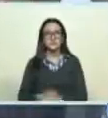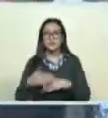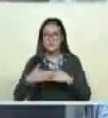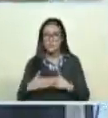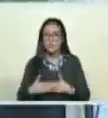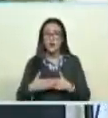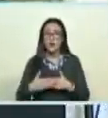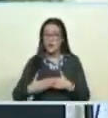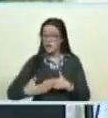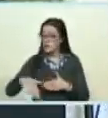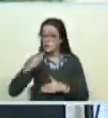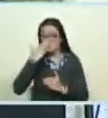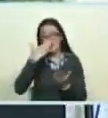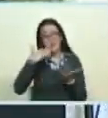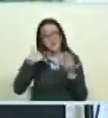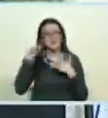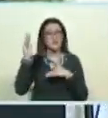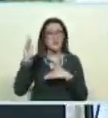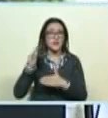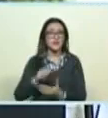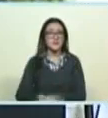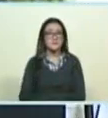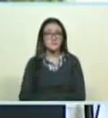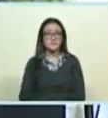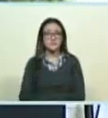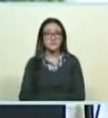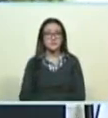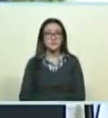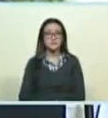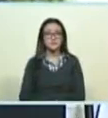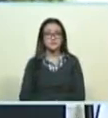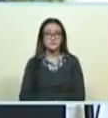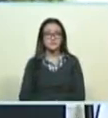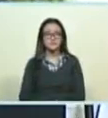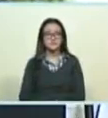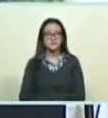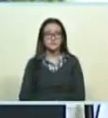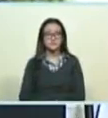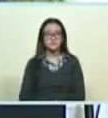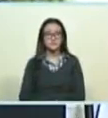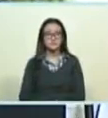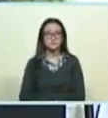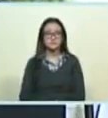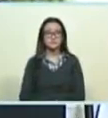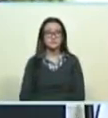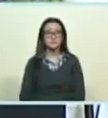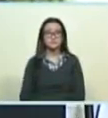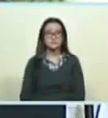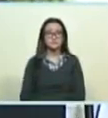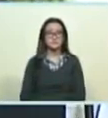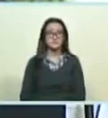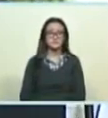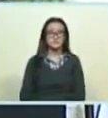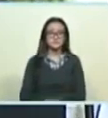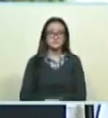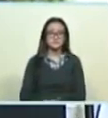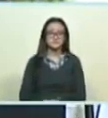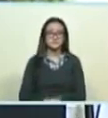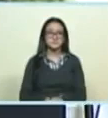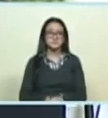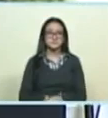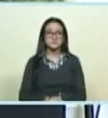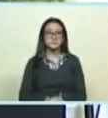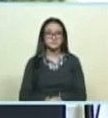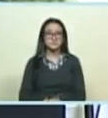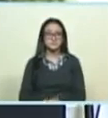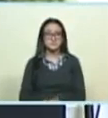para siempre y más allá de estos tiempos que estamos viviendo. Ustedes ven que con